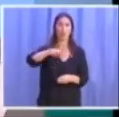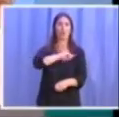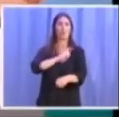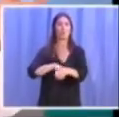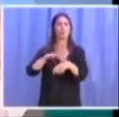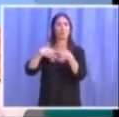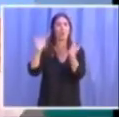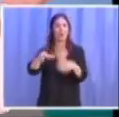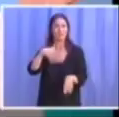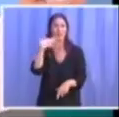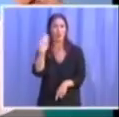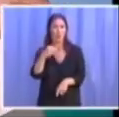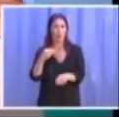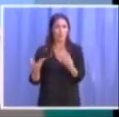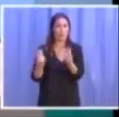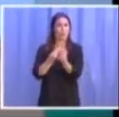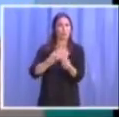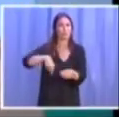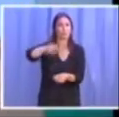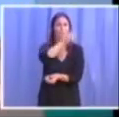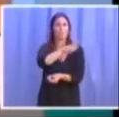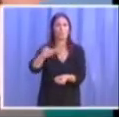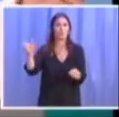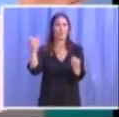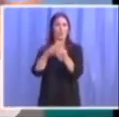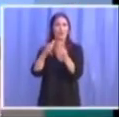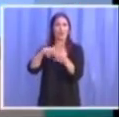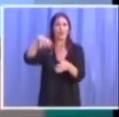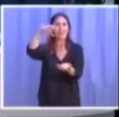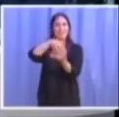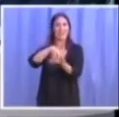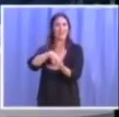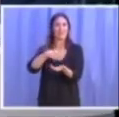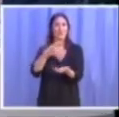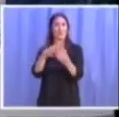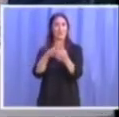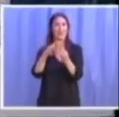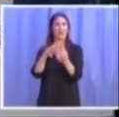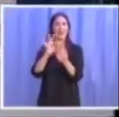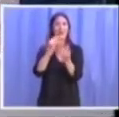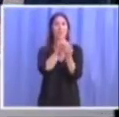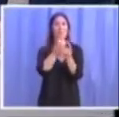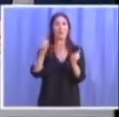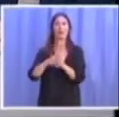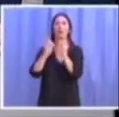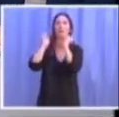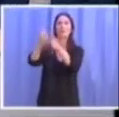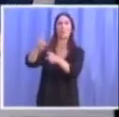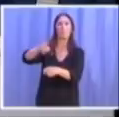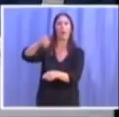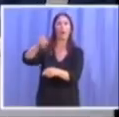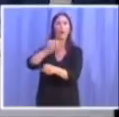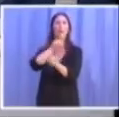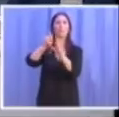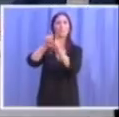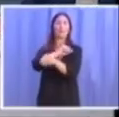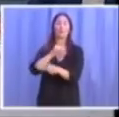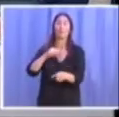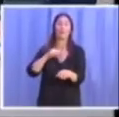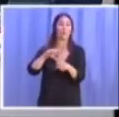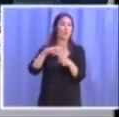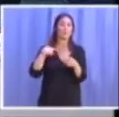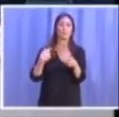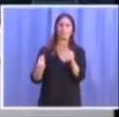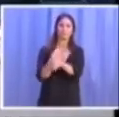gente joven junto al Granada, al Estadio Granada, en vez del Experience Park, entregarlo a la iniciativa privada. En fin, todo